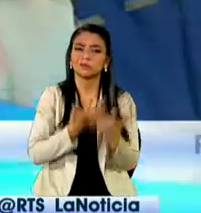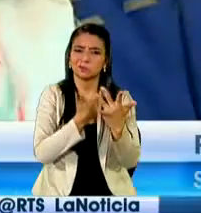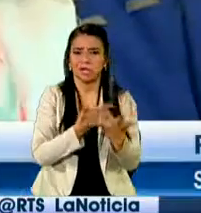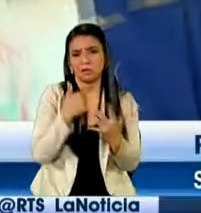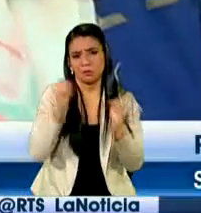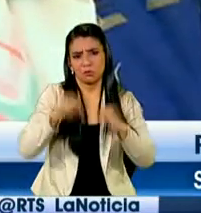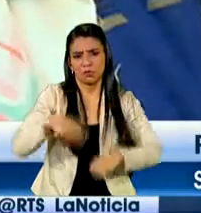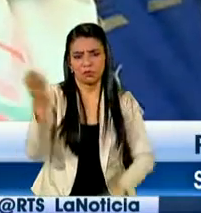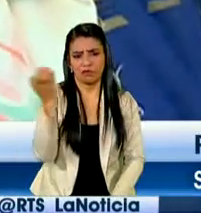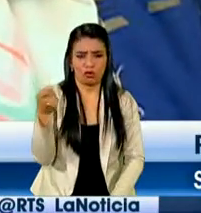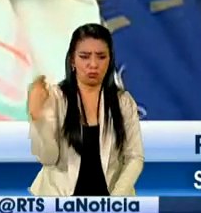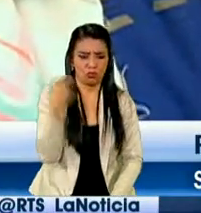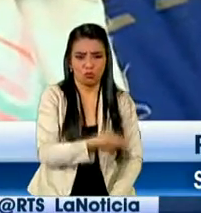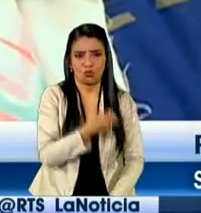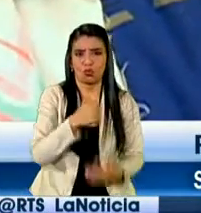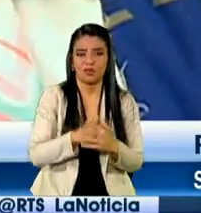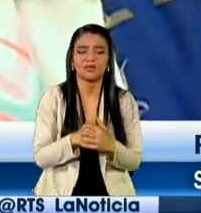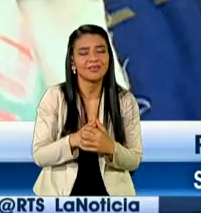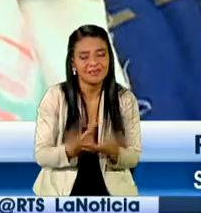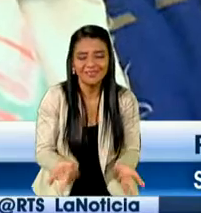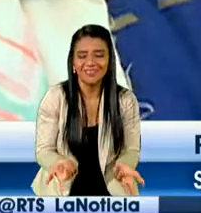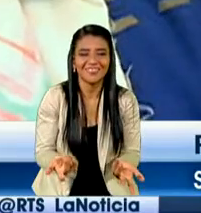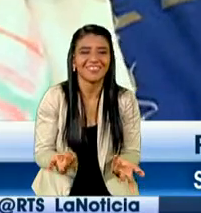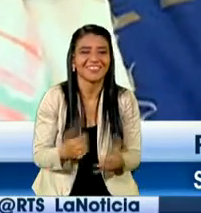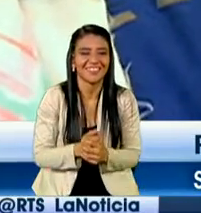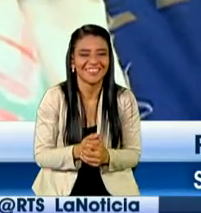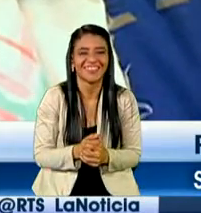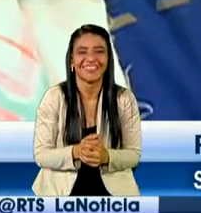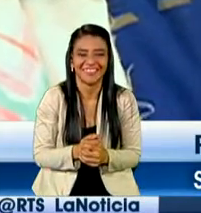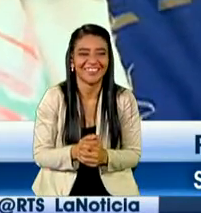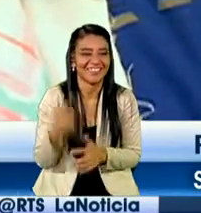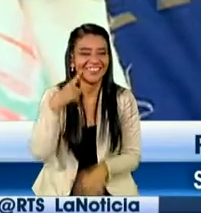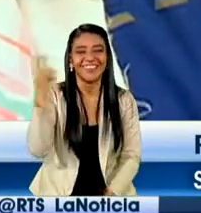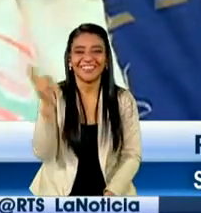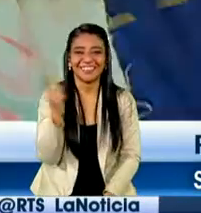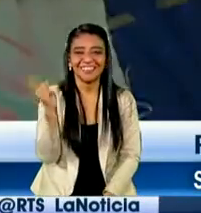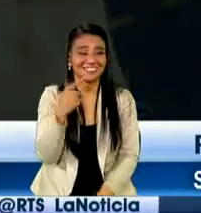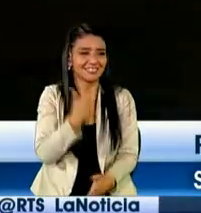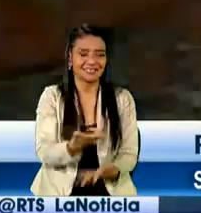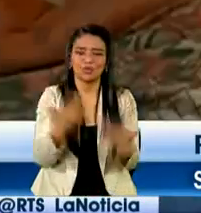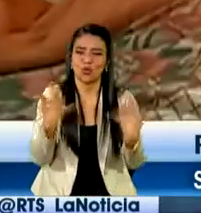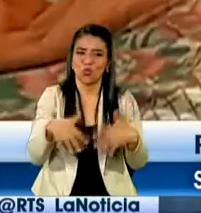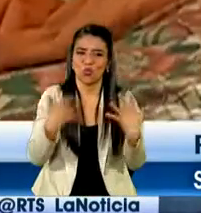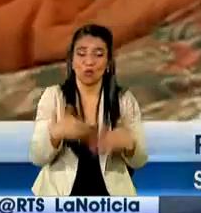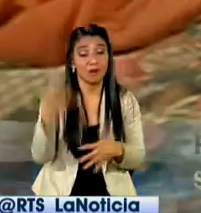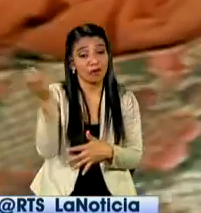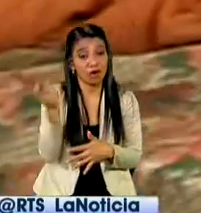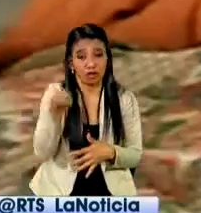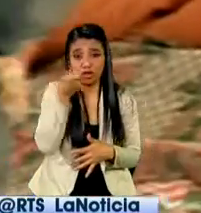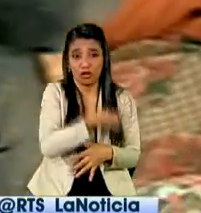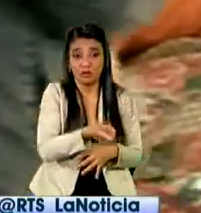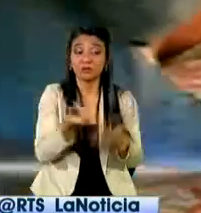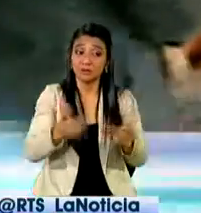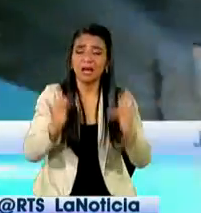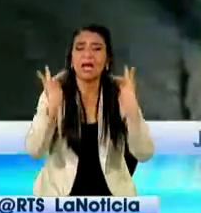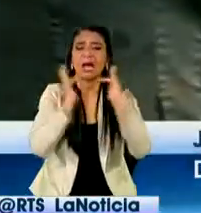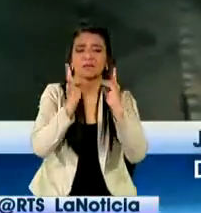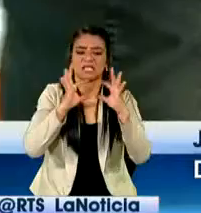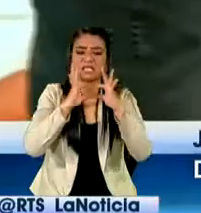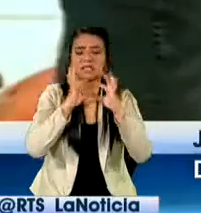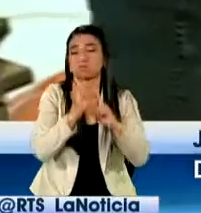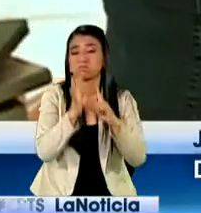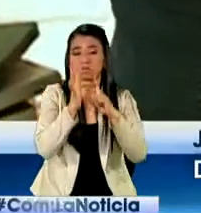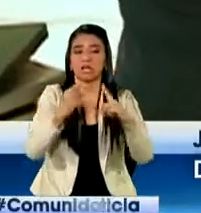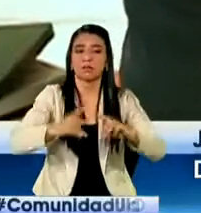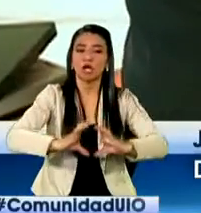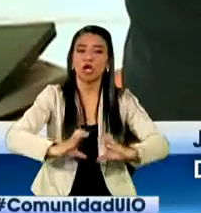bono. Si es que pudieran, lo más rápido. Porque sí necesitamos mucho, o sea. Una cama especial, además de un colchón antiescaras,